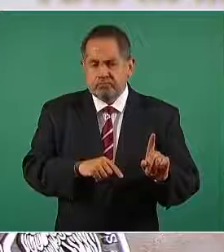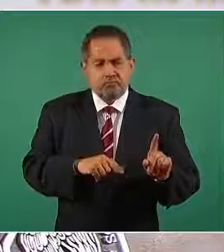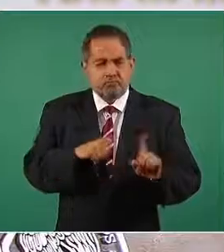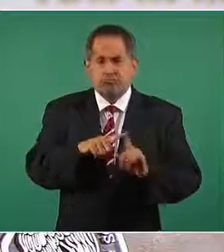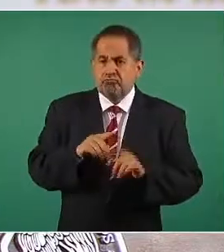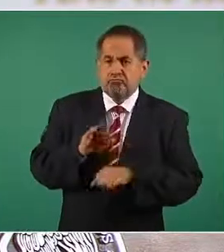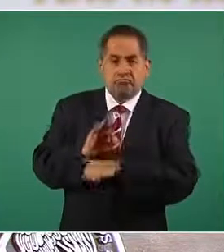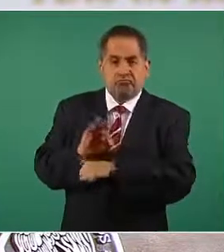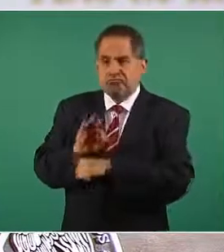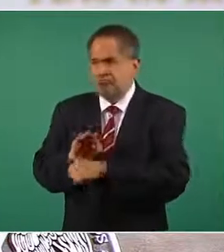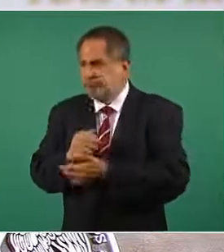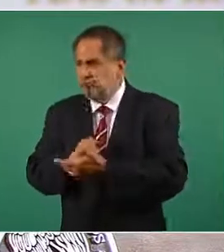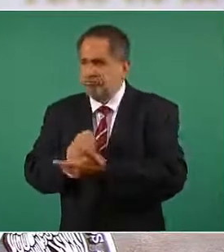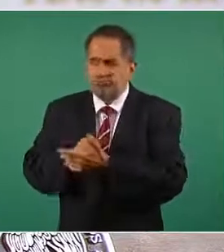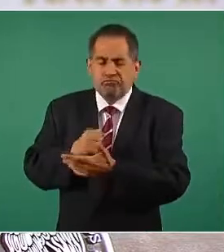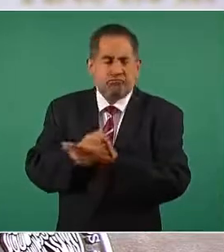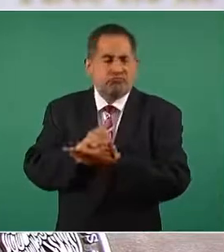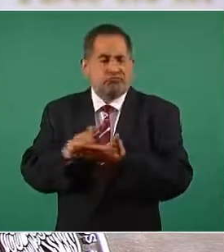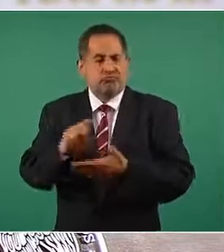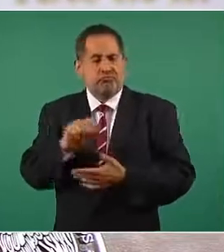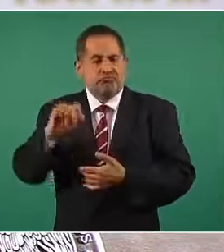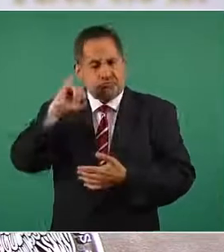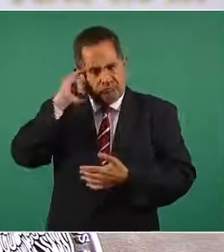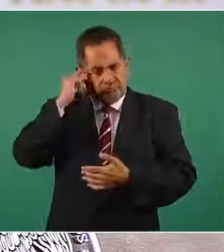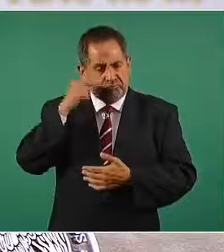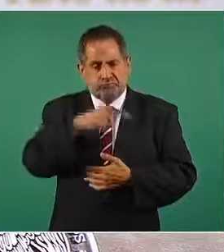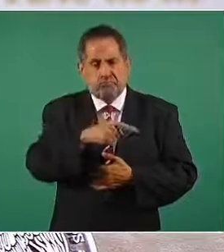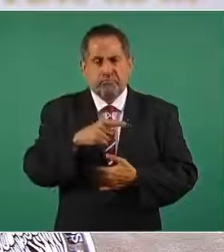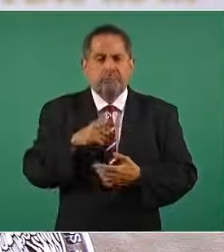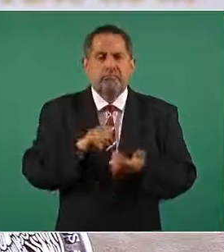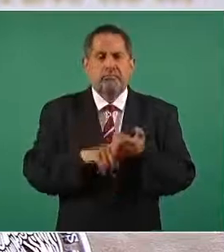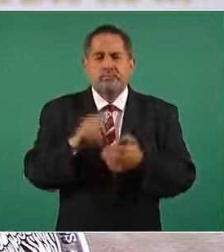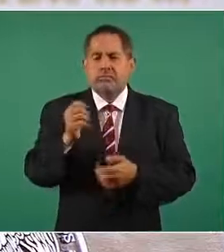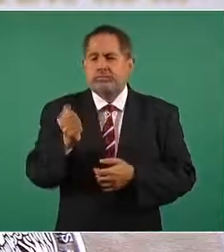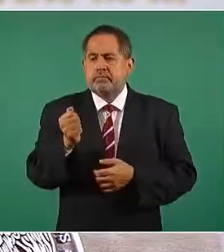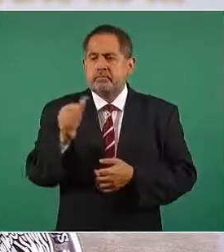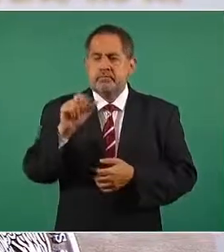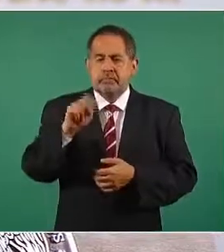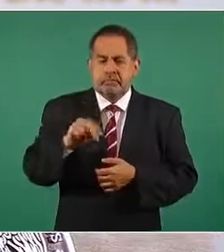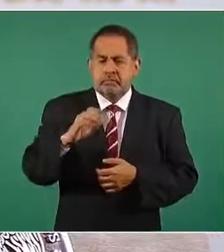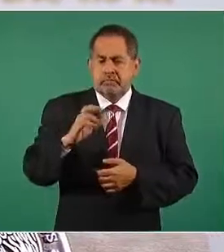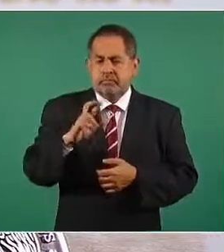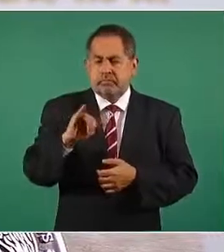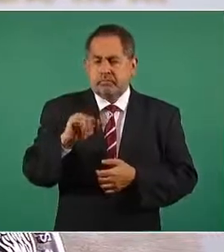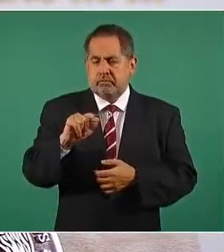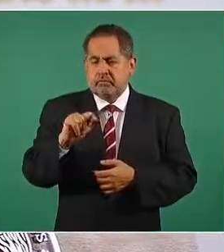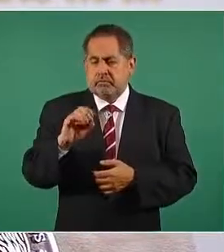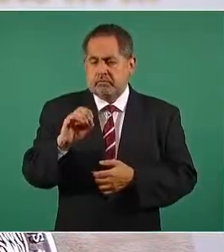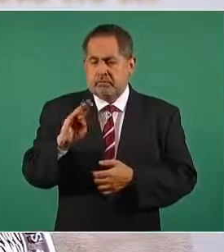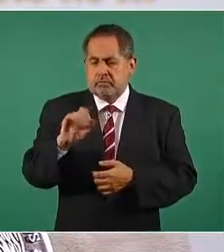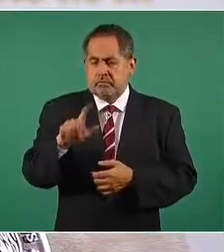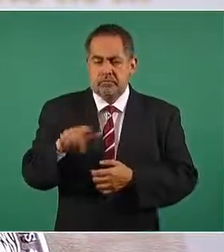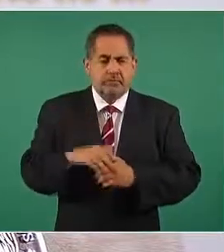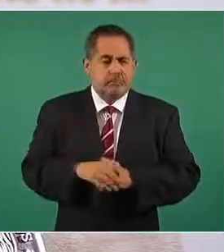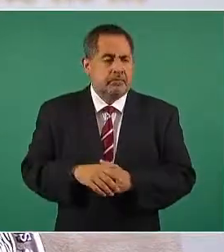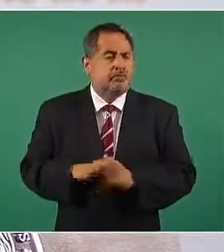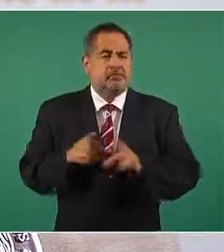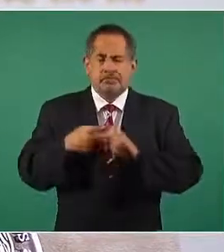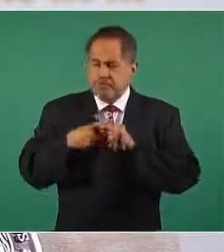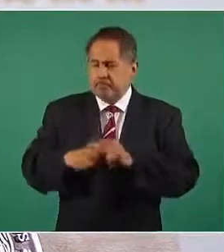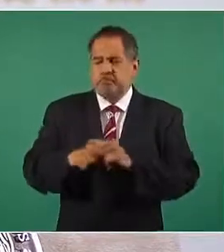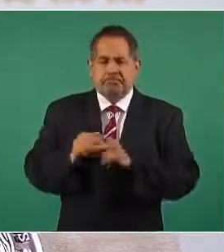defensor de los derechos indígenas en San Cristóbal. También. Y ya se iniciaron